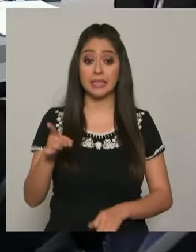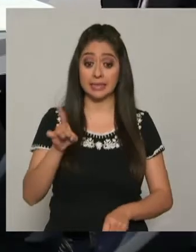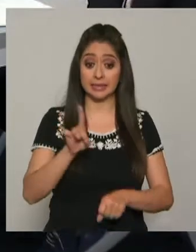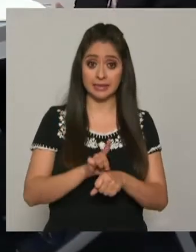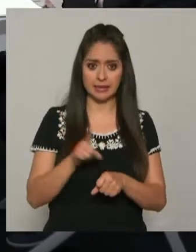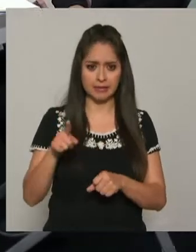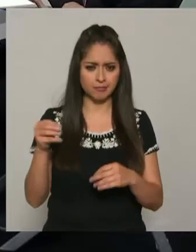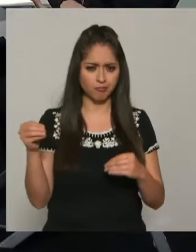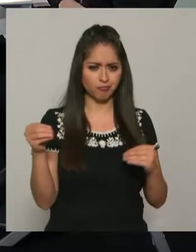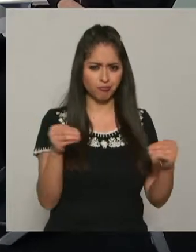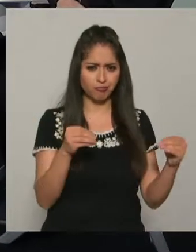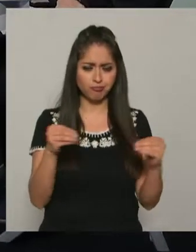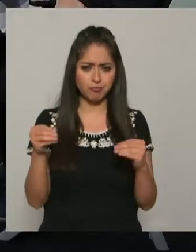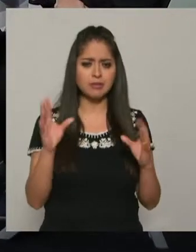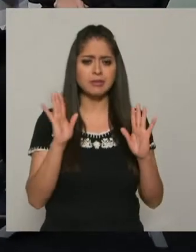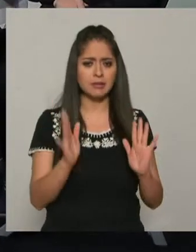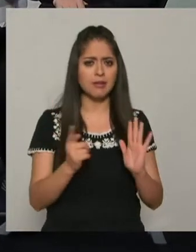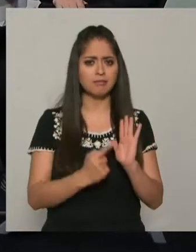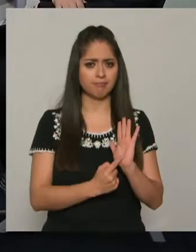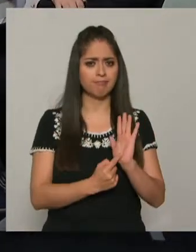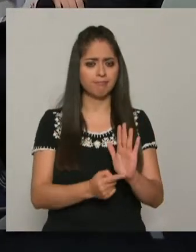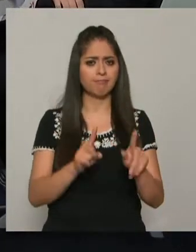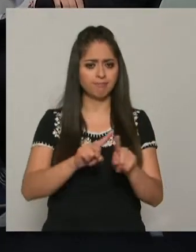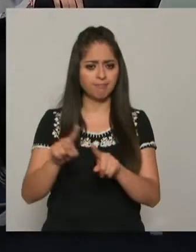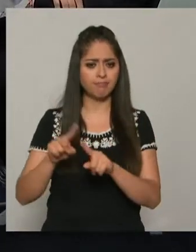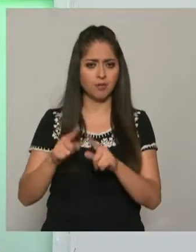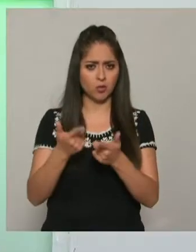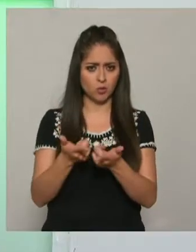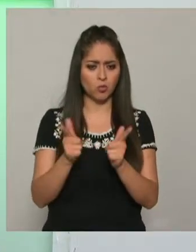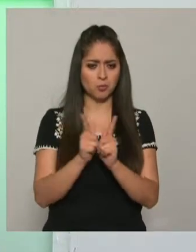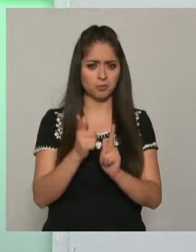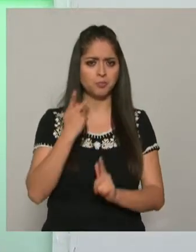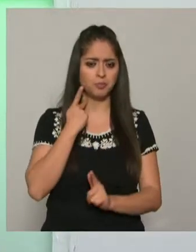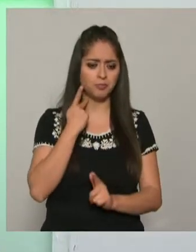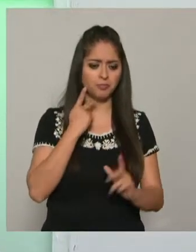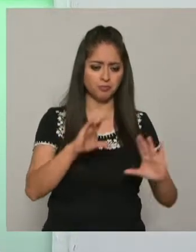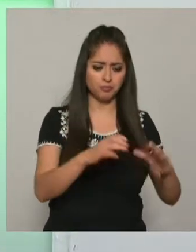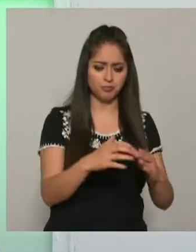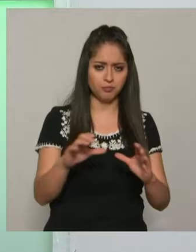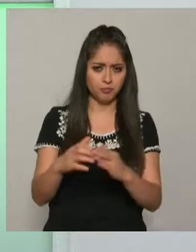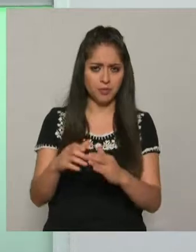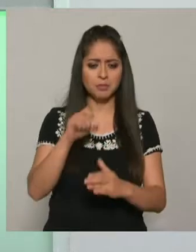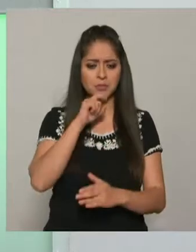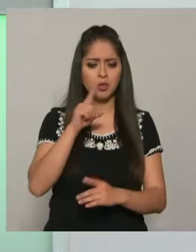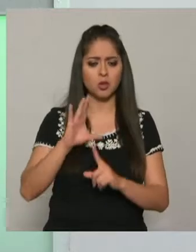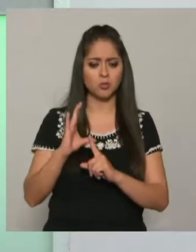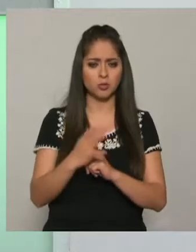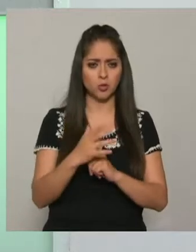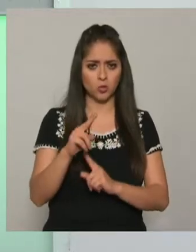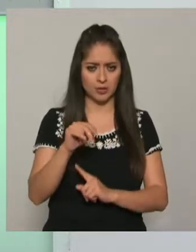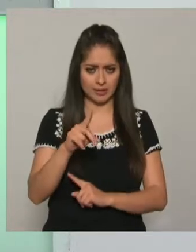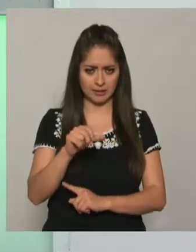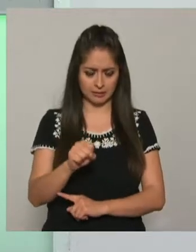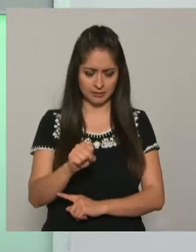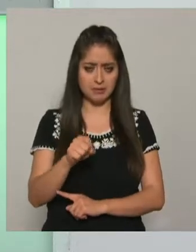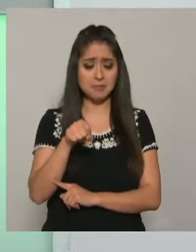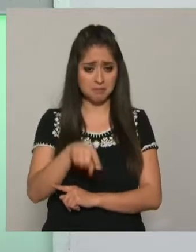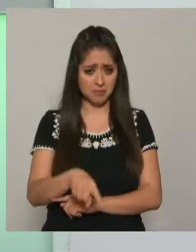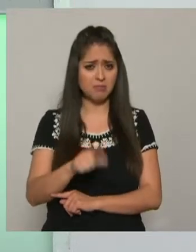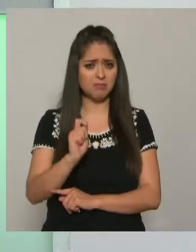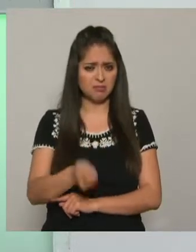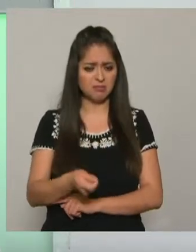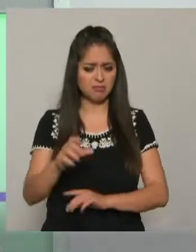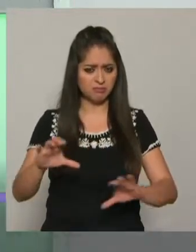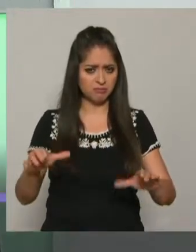el dictamen ya se había entregado a los distintos grupos parlamentarios, a los integrantes de las Comisiones Unidas, porque hay que recordar que aquí